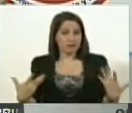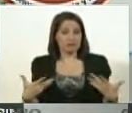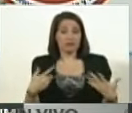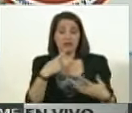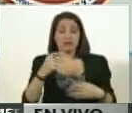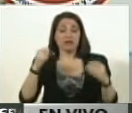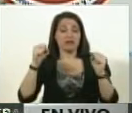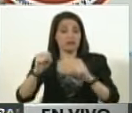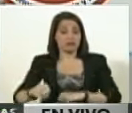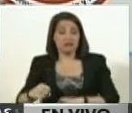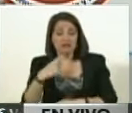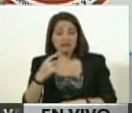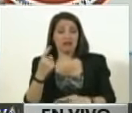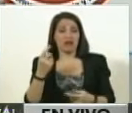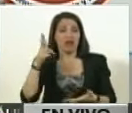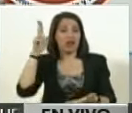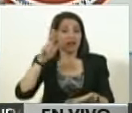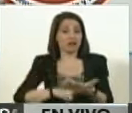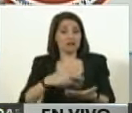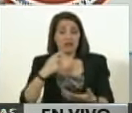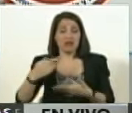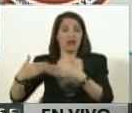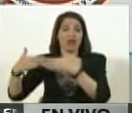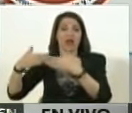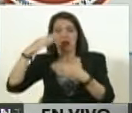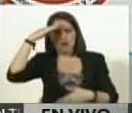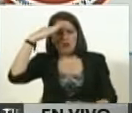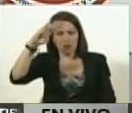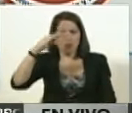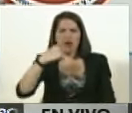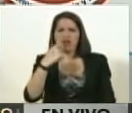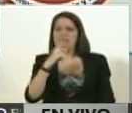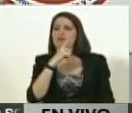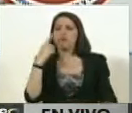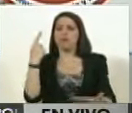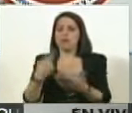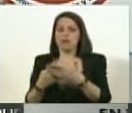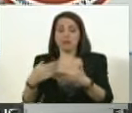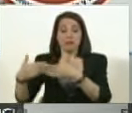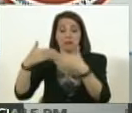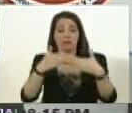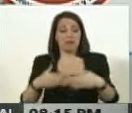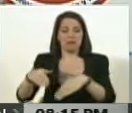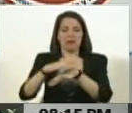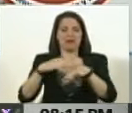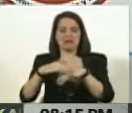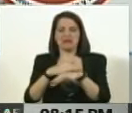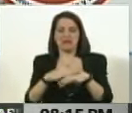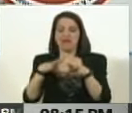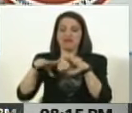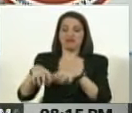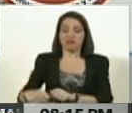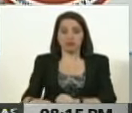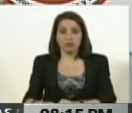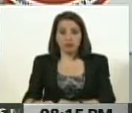acertadamente calificada por el gigante Fidel Castro como el Ministerio de las Colonias, así